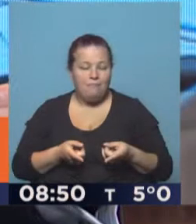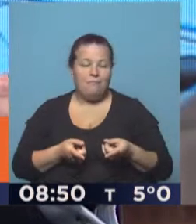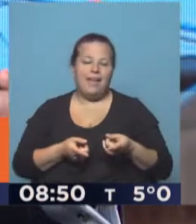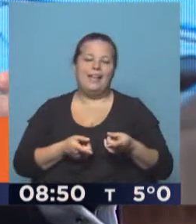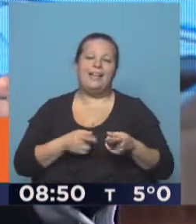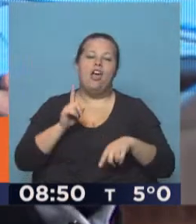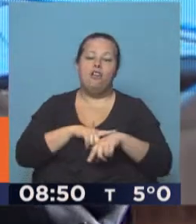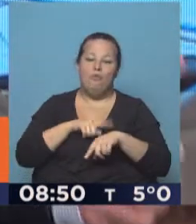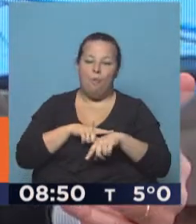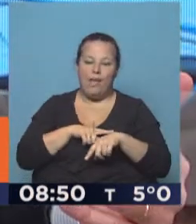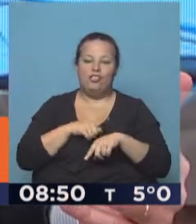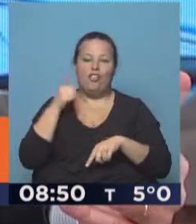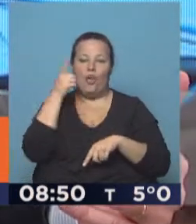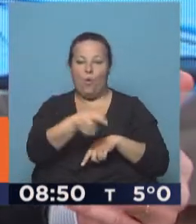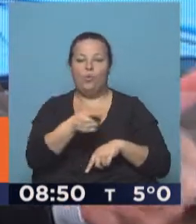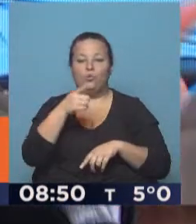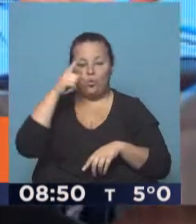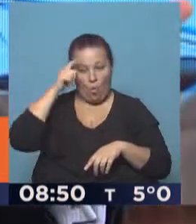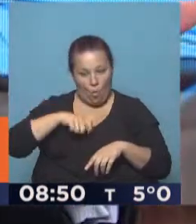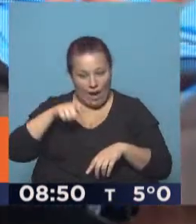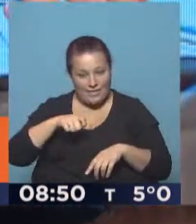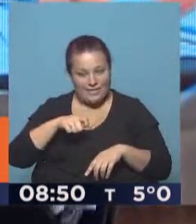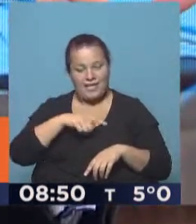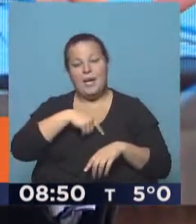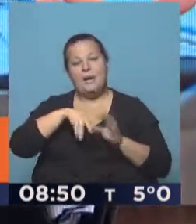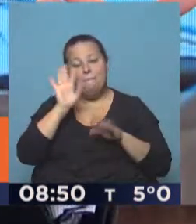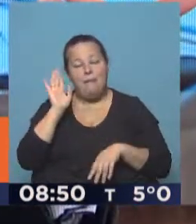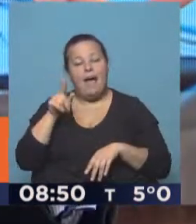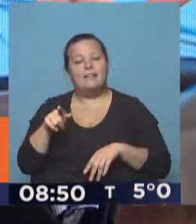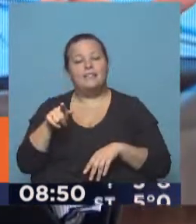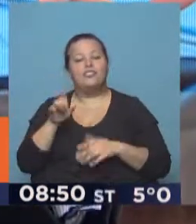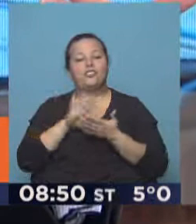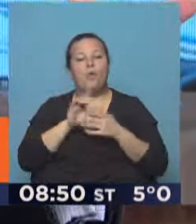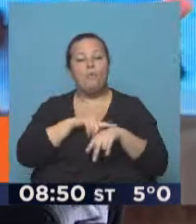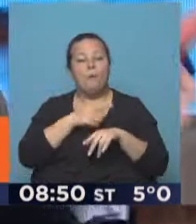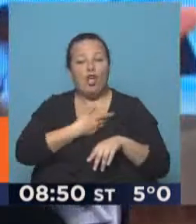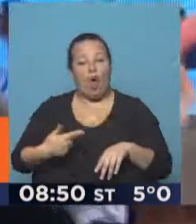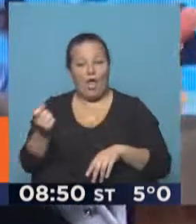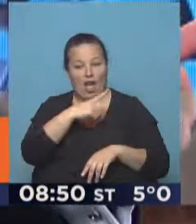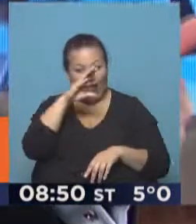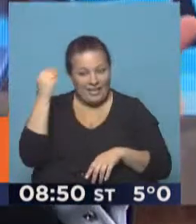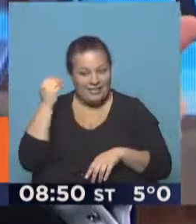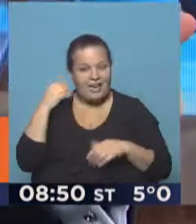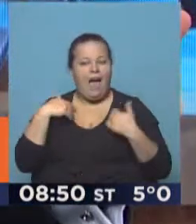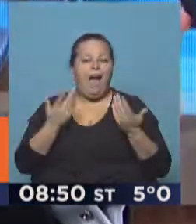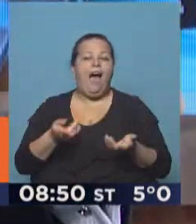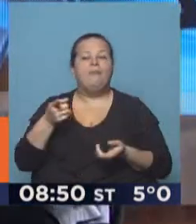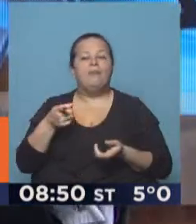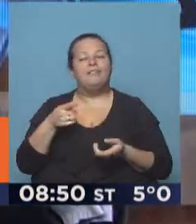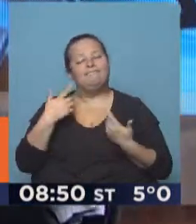el proceso, ¿no es cierto?, de acusación de los jueces, sobre todo durante la gestión anterior, se utilizaba